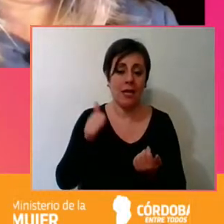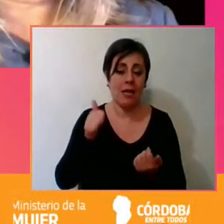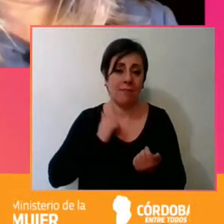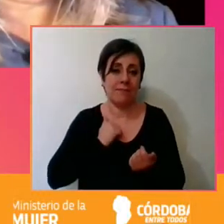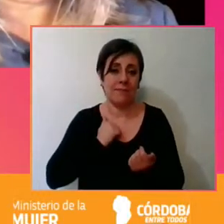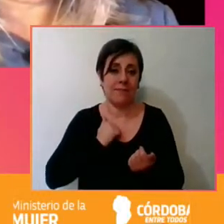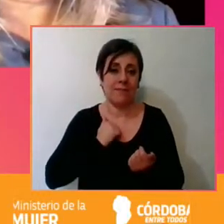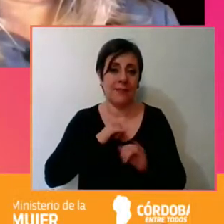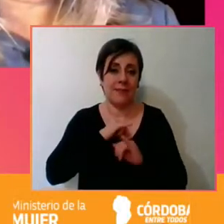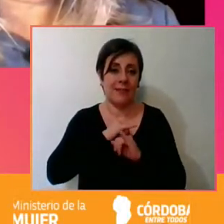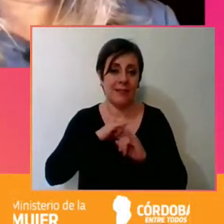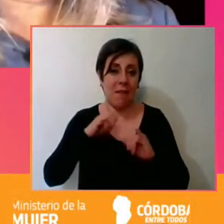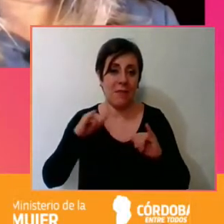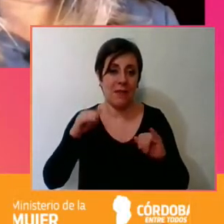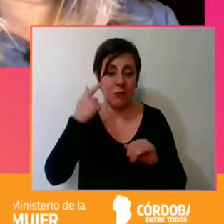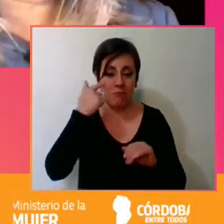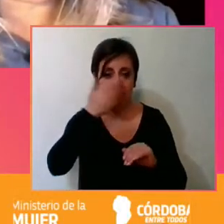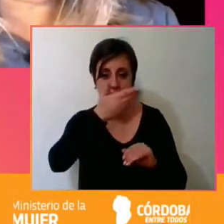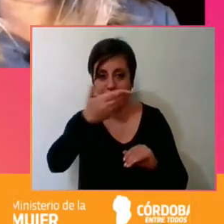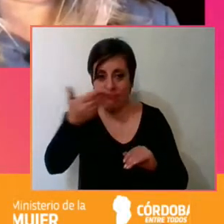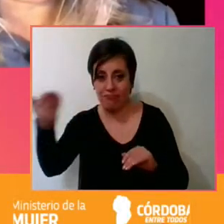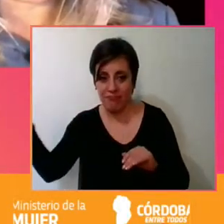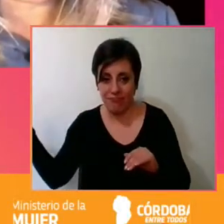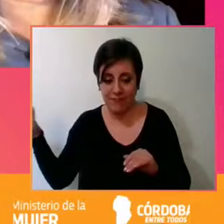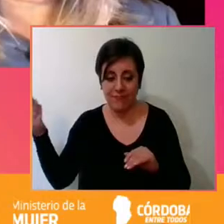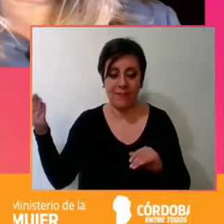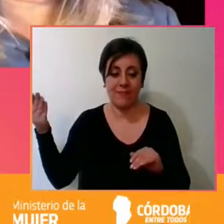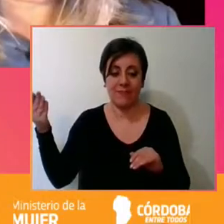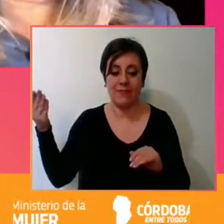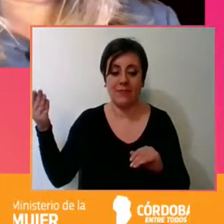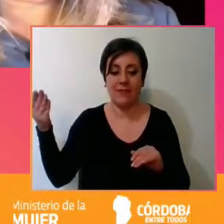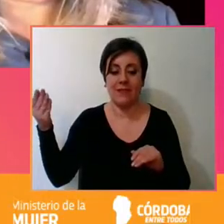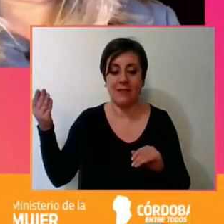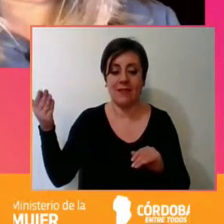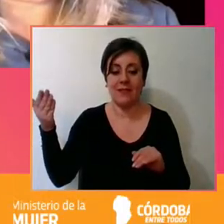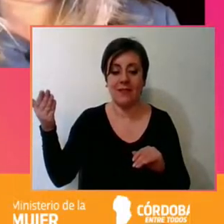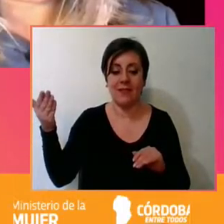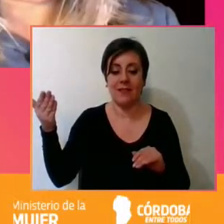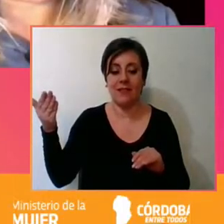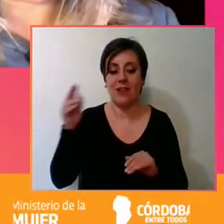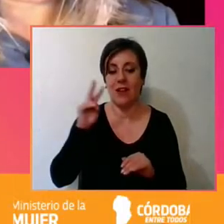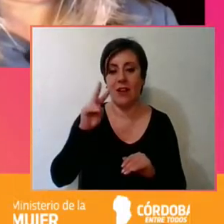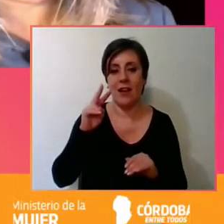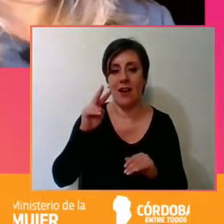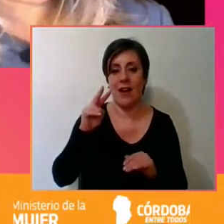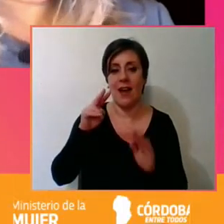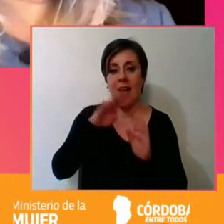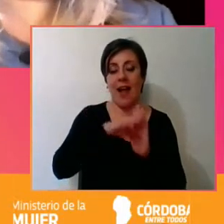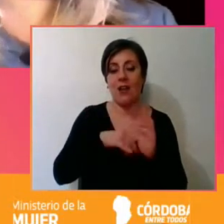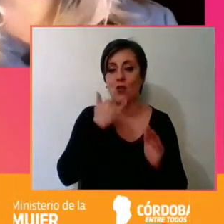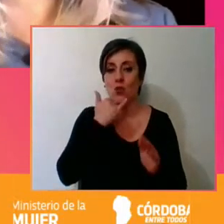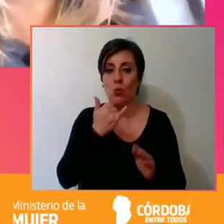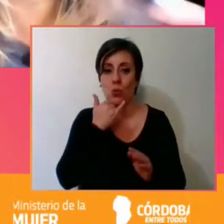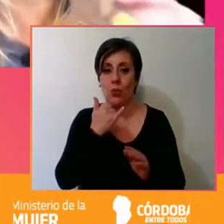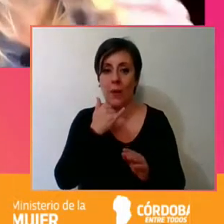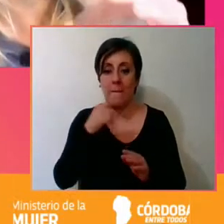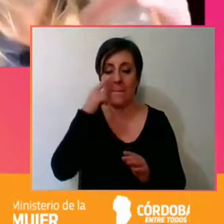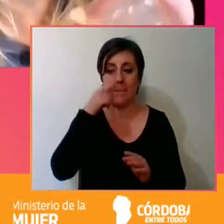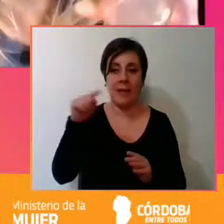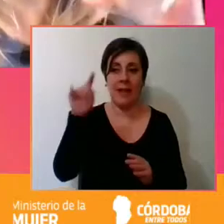haciendo presencia, pero bueno, tenemos más de, entre los dos canales de YouTube, más de 1.500